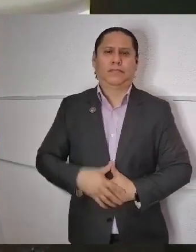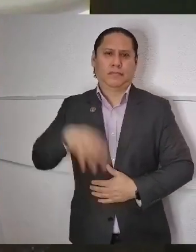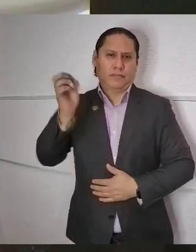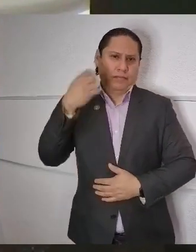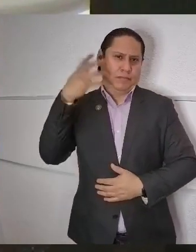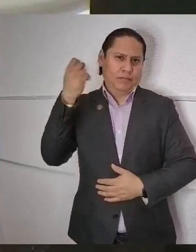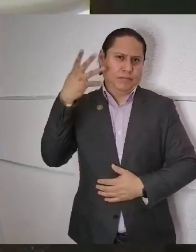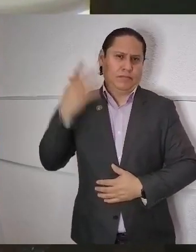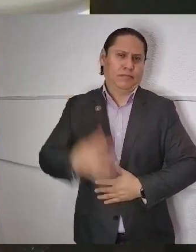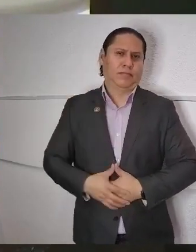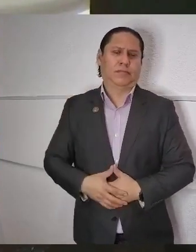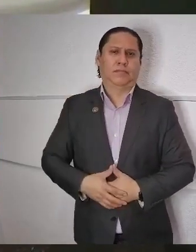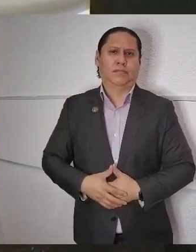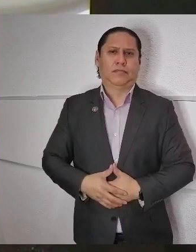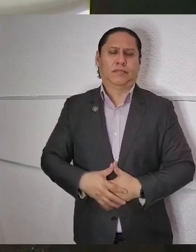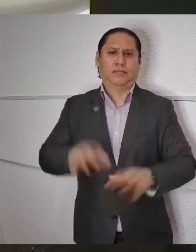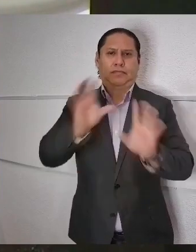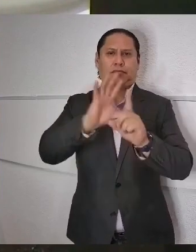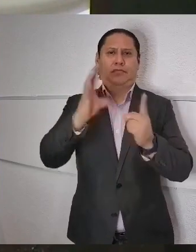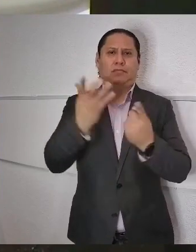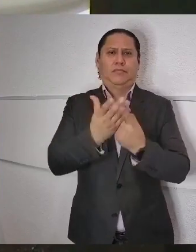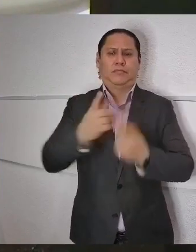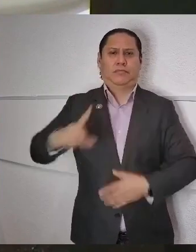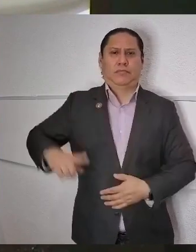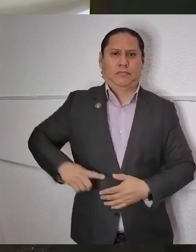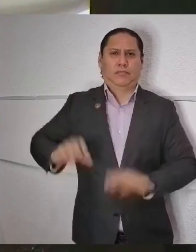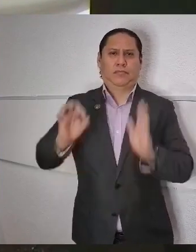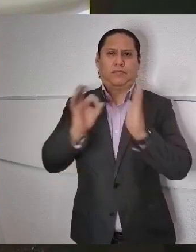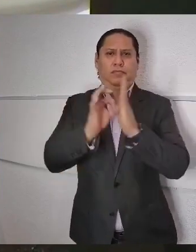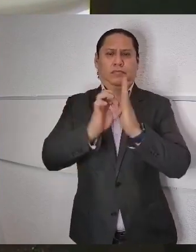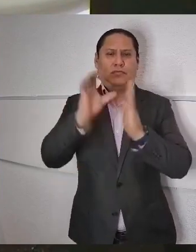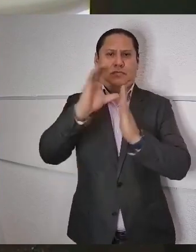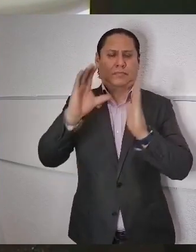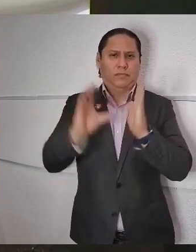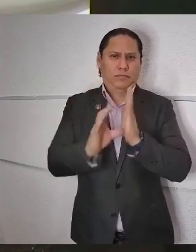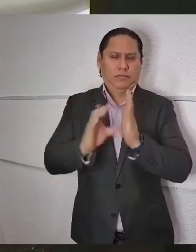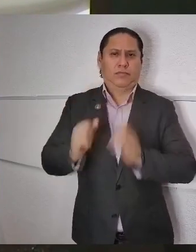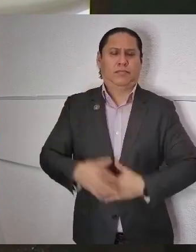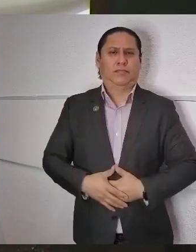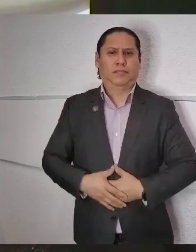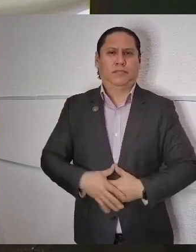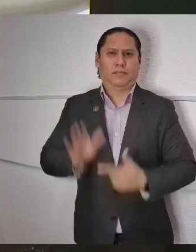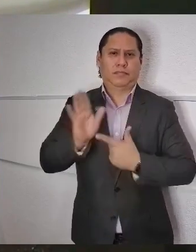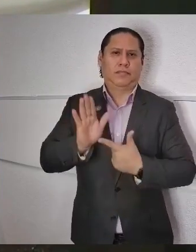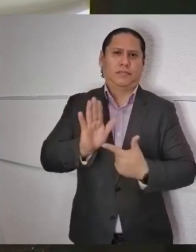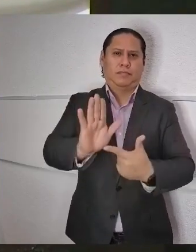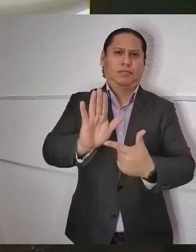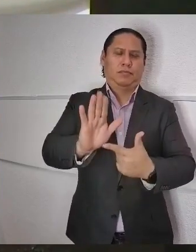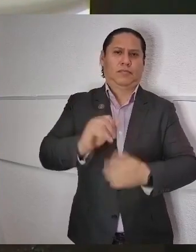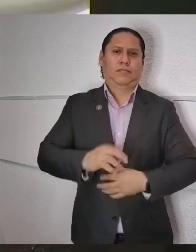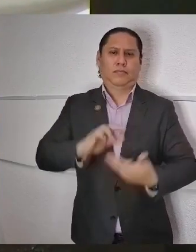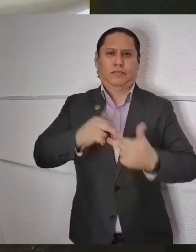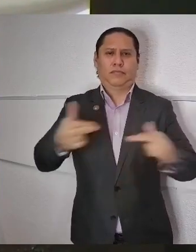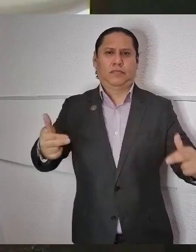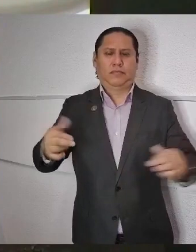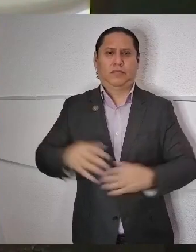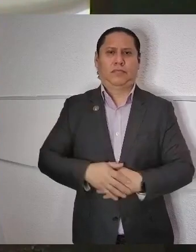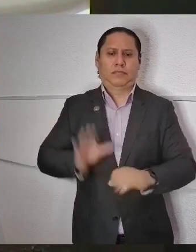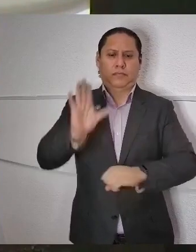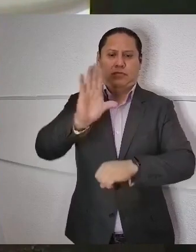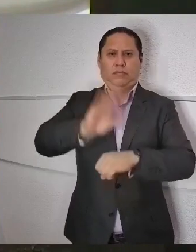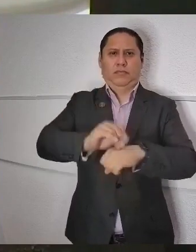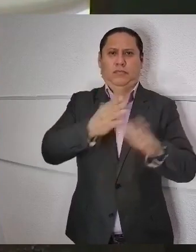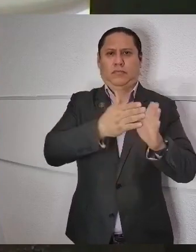Honorable Asamblea, la Comisión de Gobernación y Puntos Constitucionales presenta dictamen relativo a la